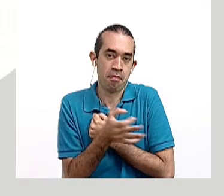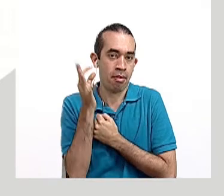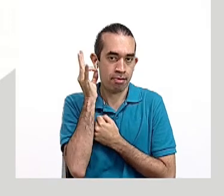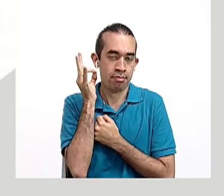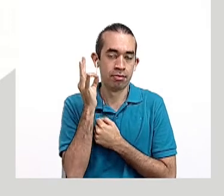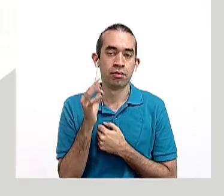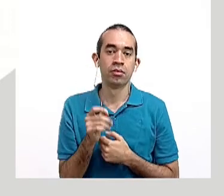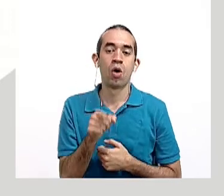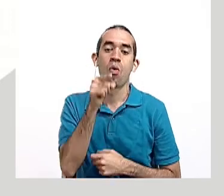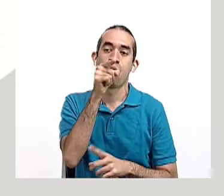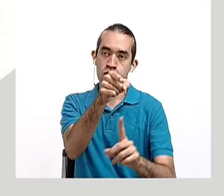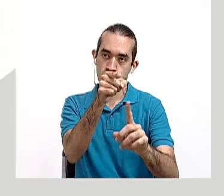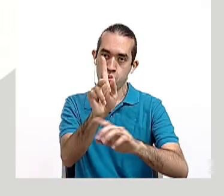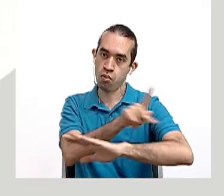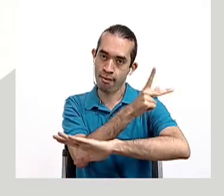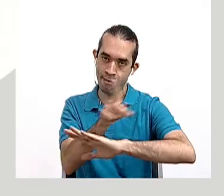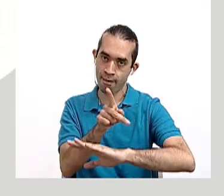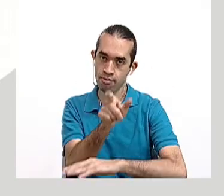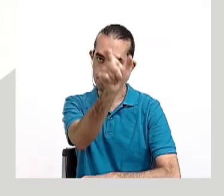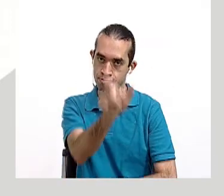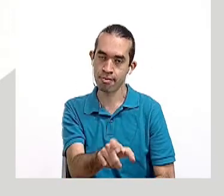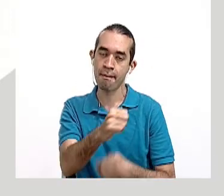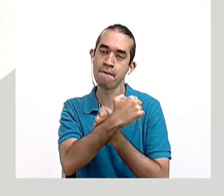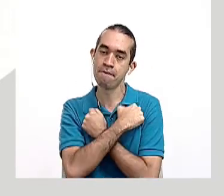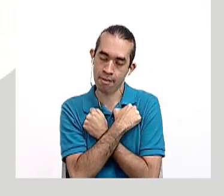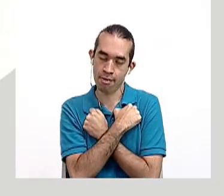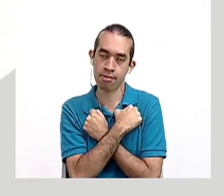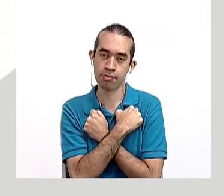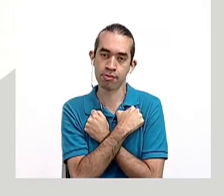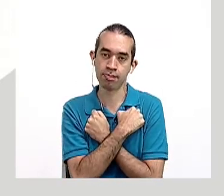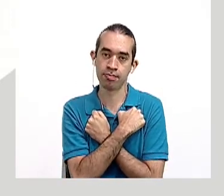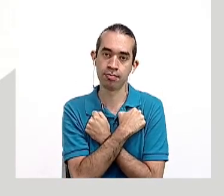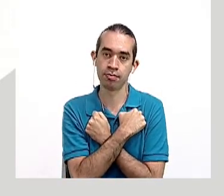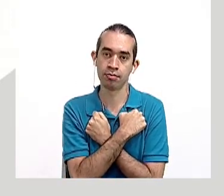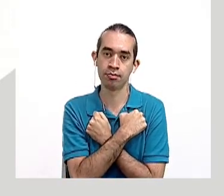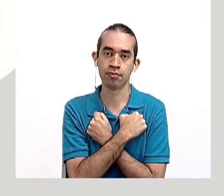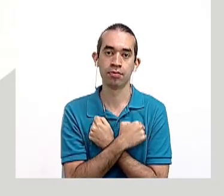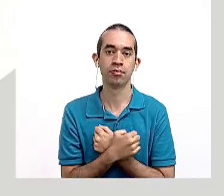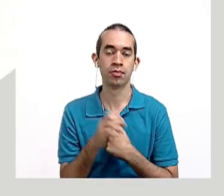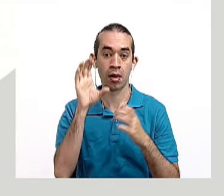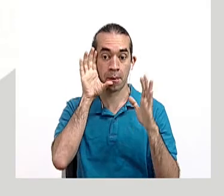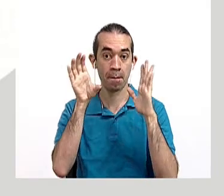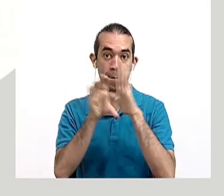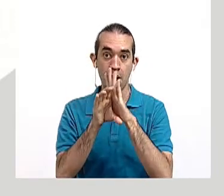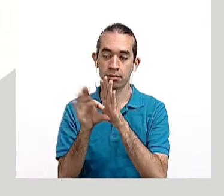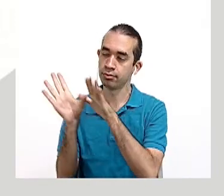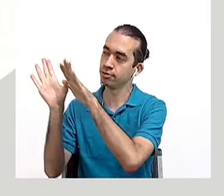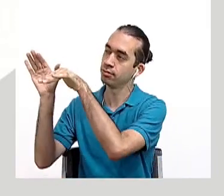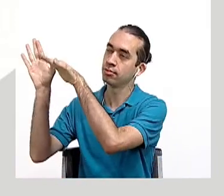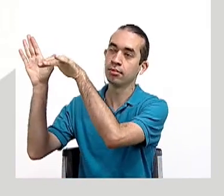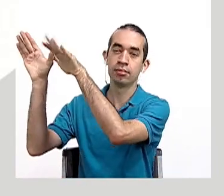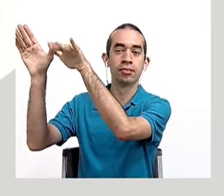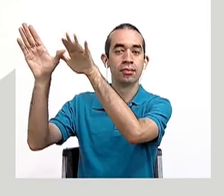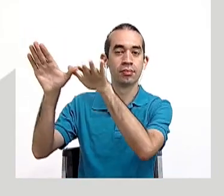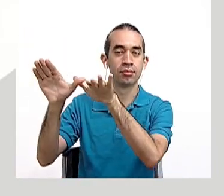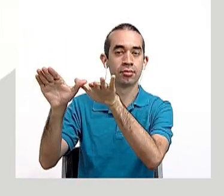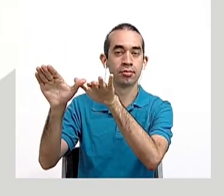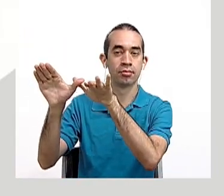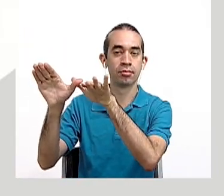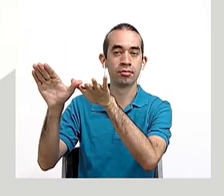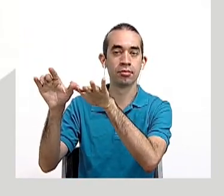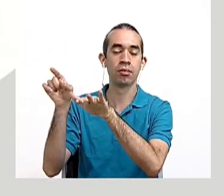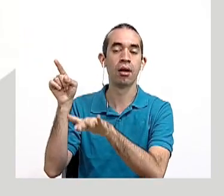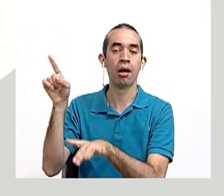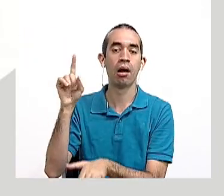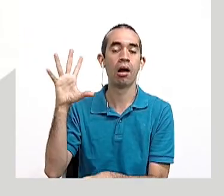caso, es un ser amado. Y a través de la imagen de las golondrinas,